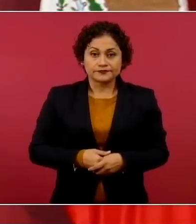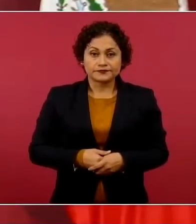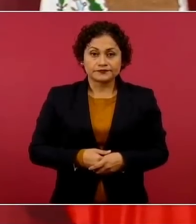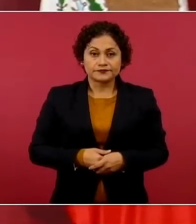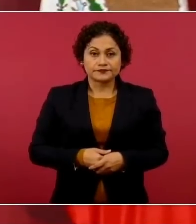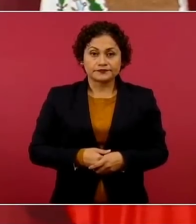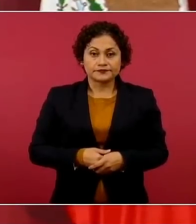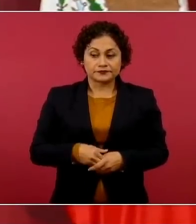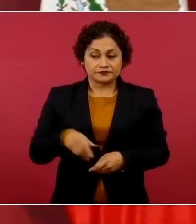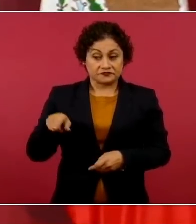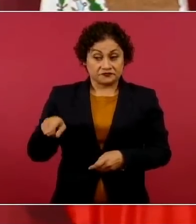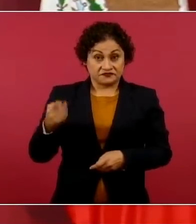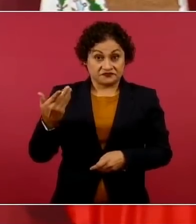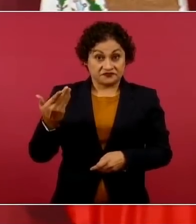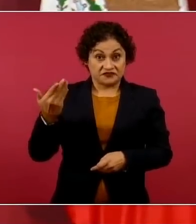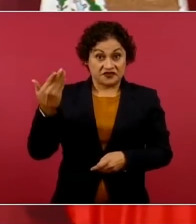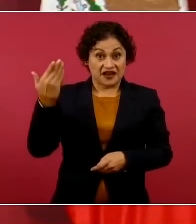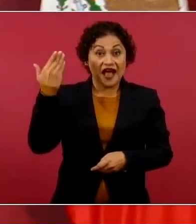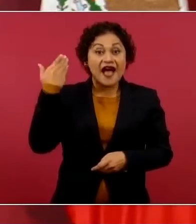¿Pertenecías